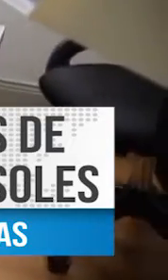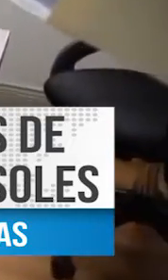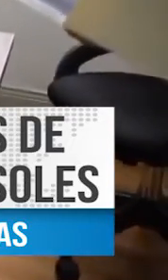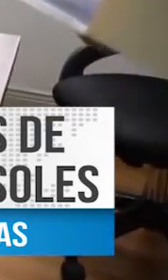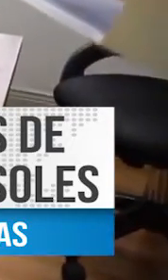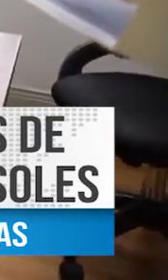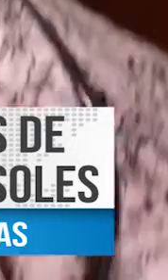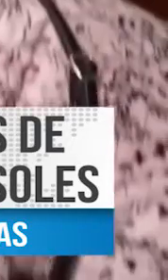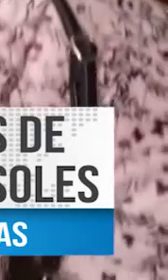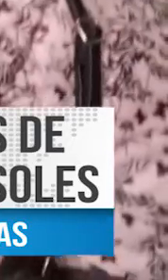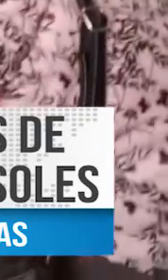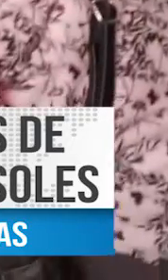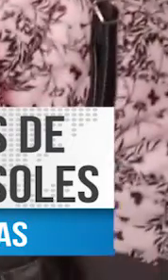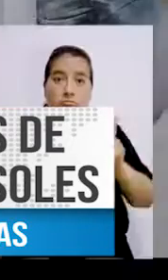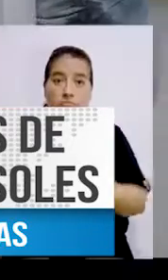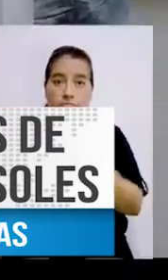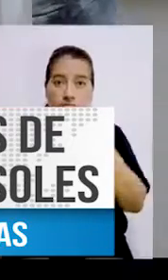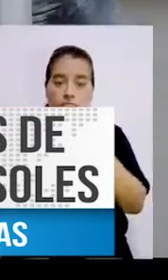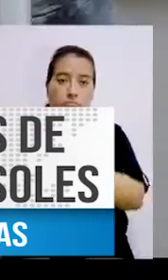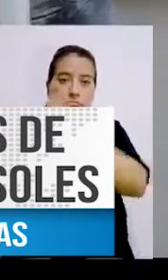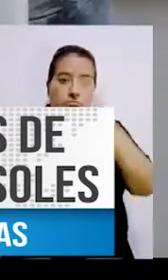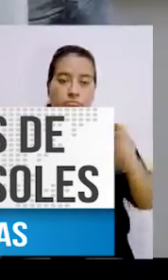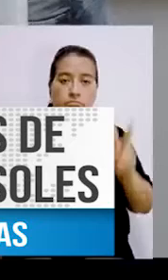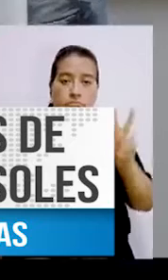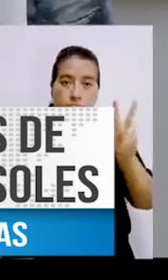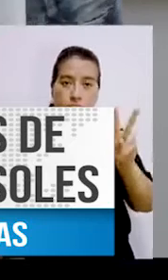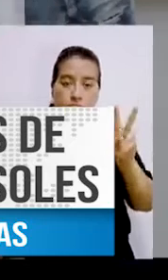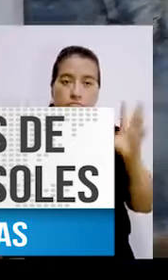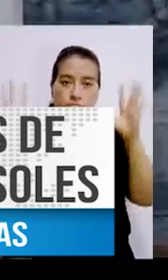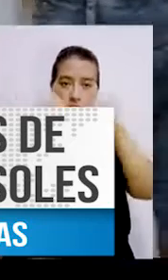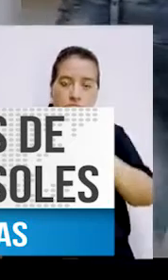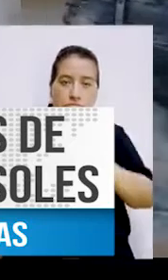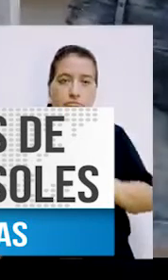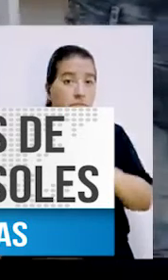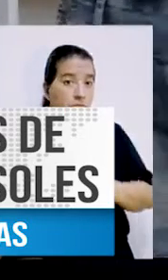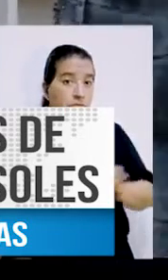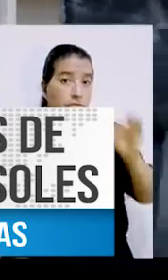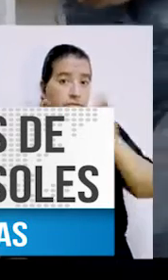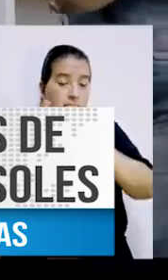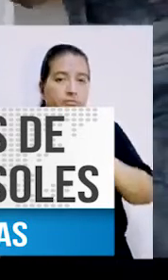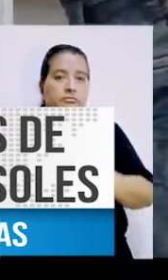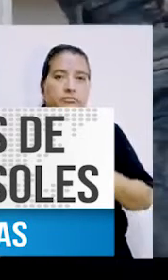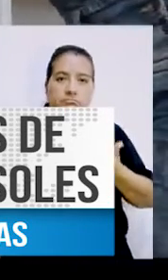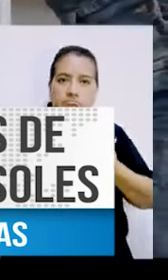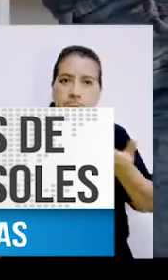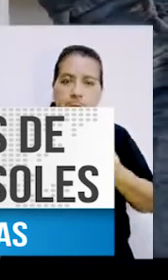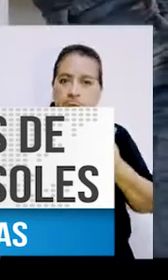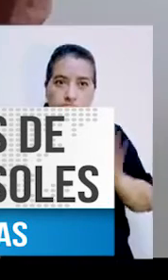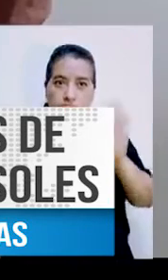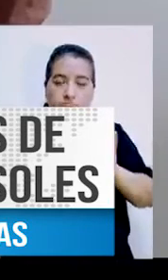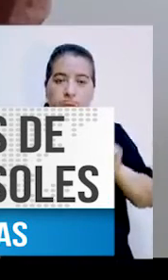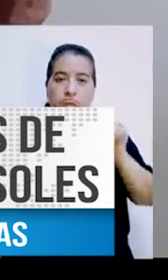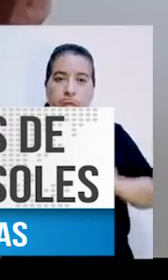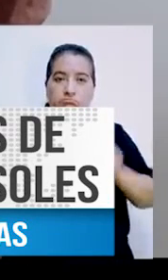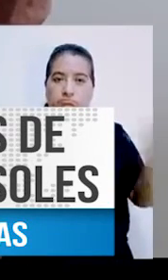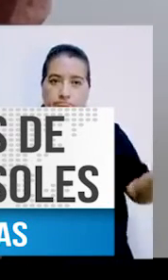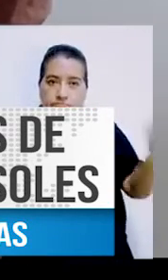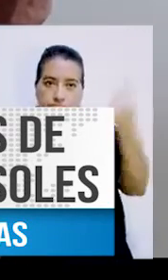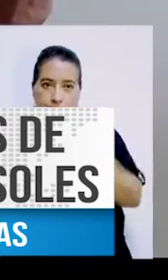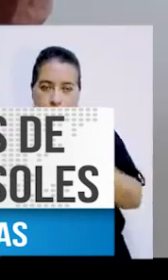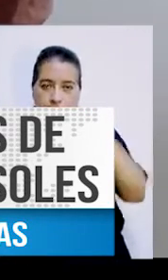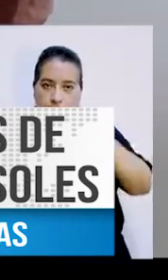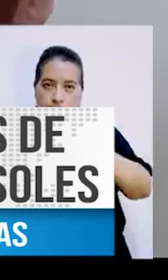primera etapa del 20 de marzo al 10 de abril recibirán los 120 soles a partir del viernes 30 de abril. En